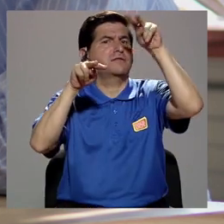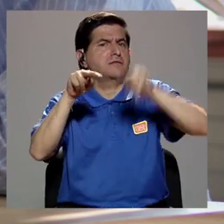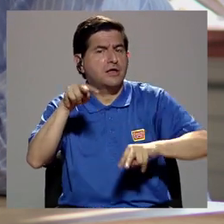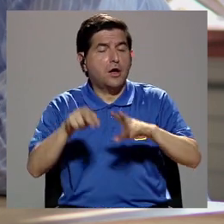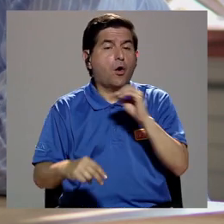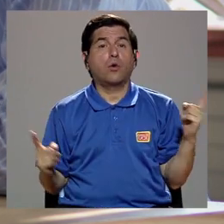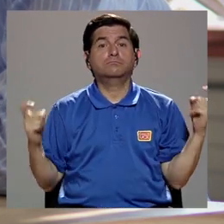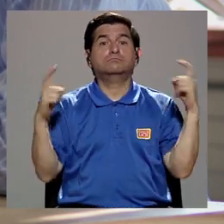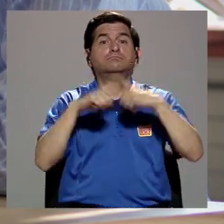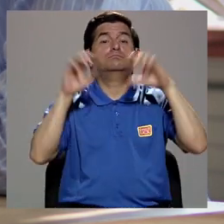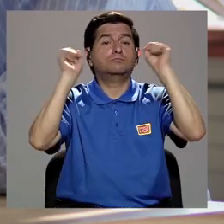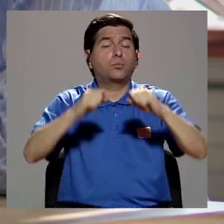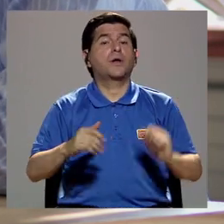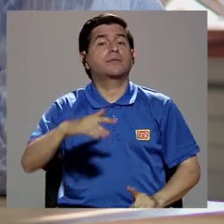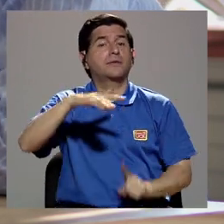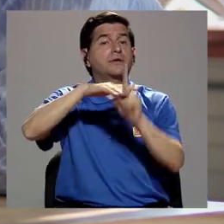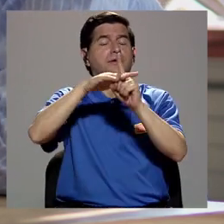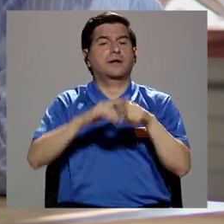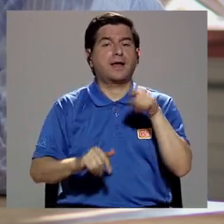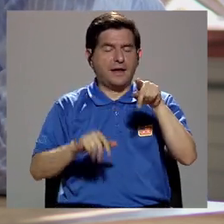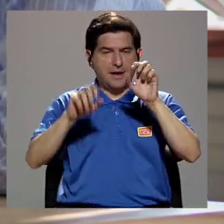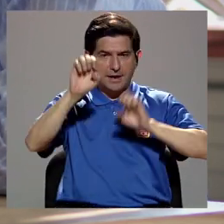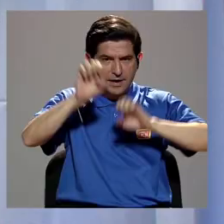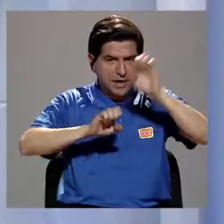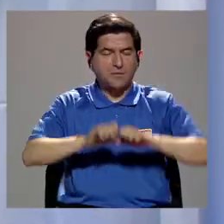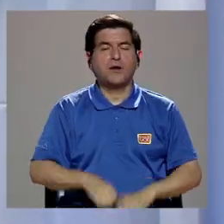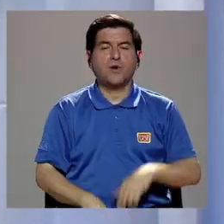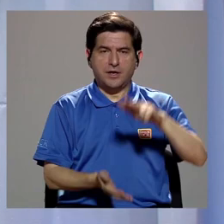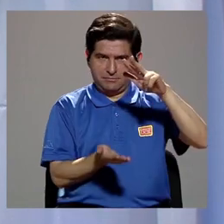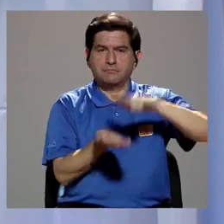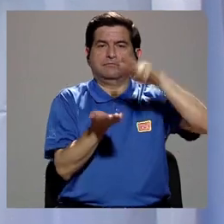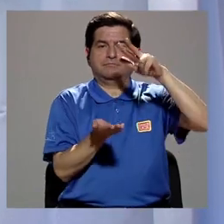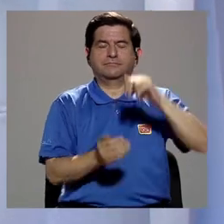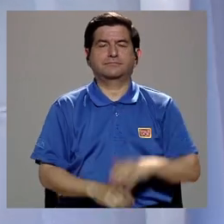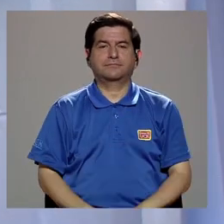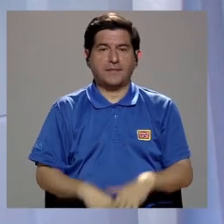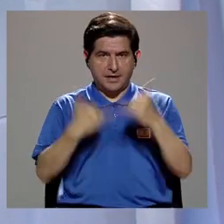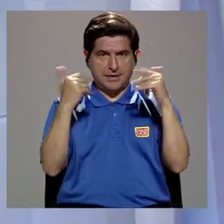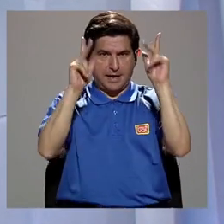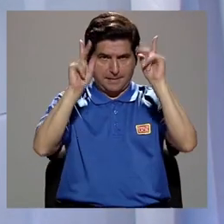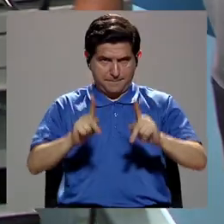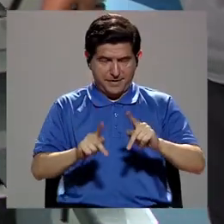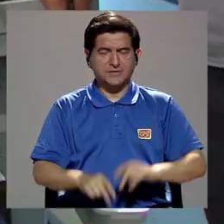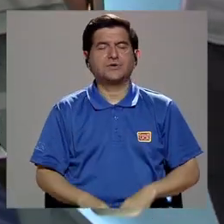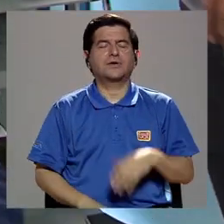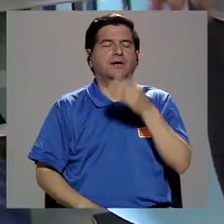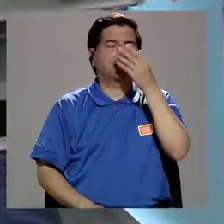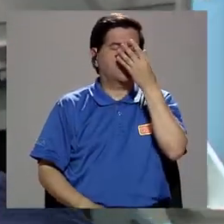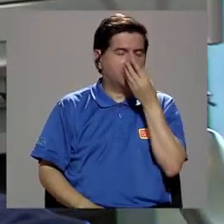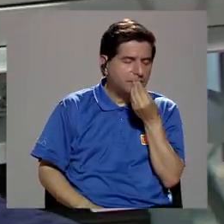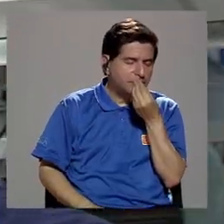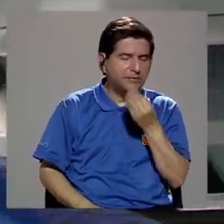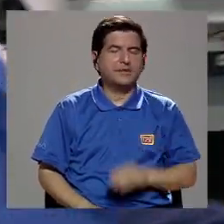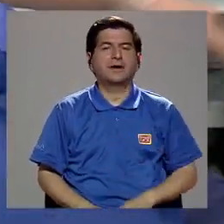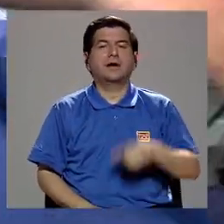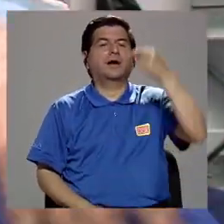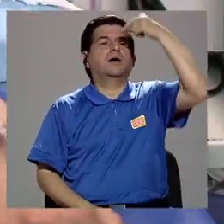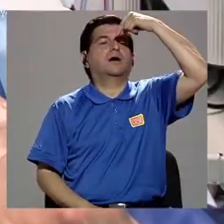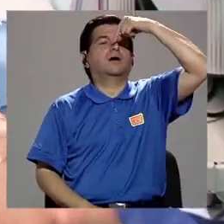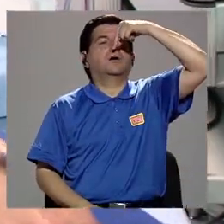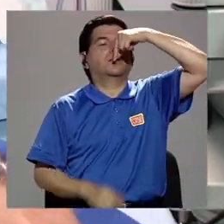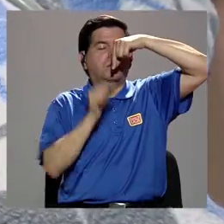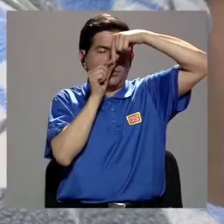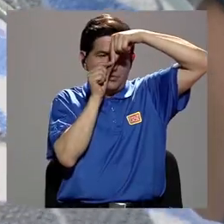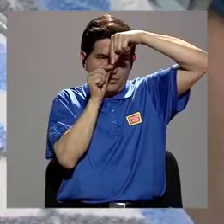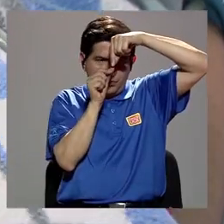las desventajas o complicaciones que puede haber para que valore su consentimiento. Cuando el paciente está sedado, se introduce por